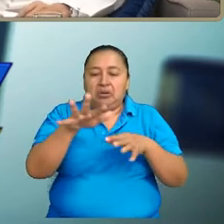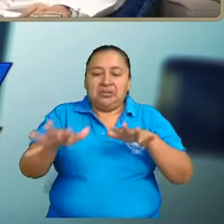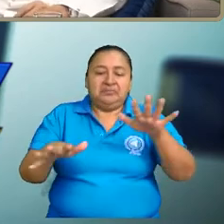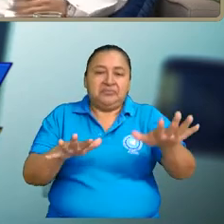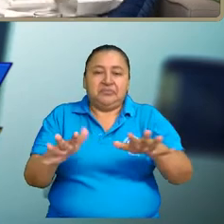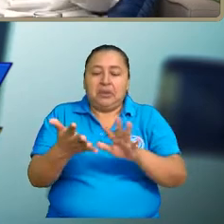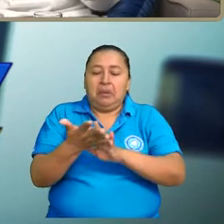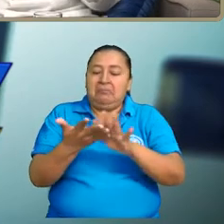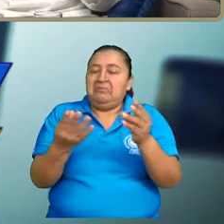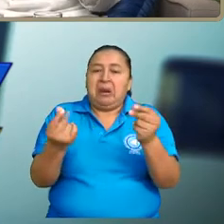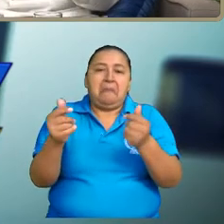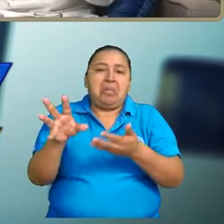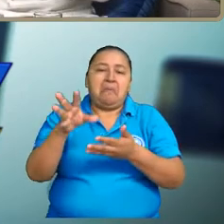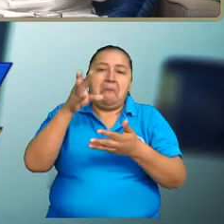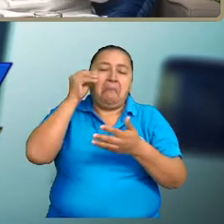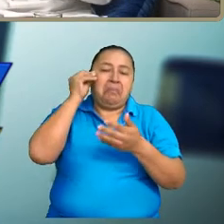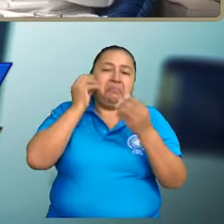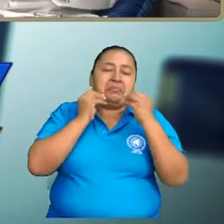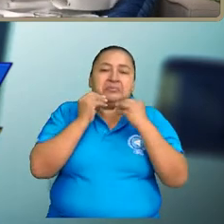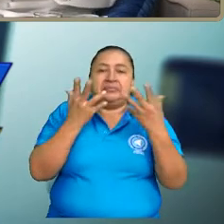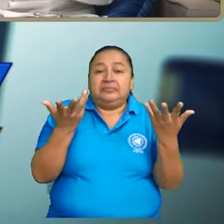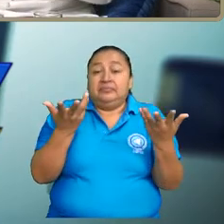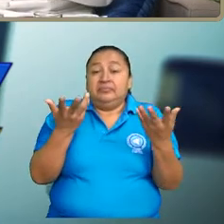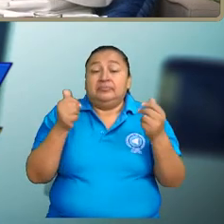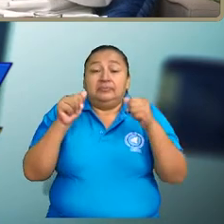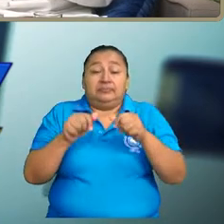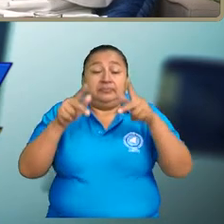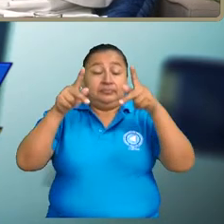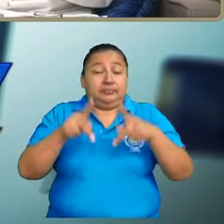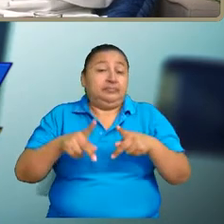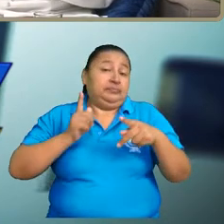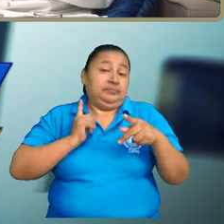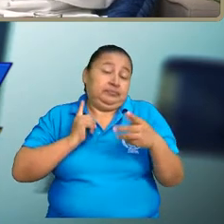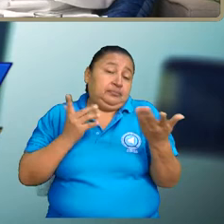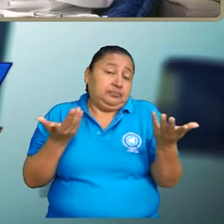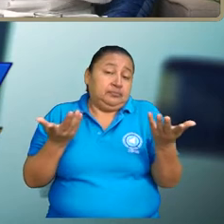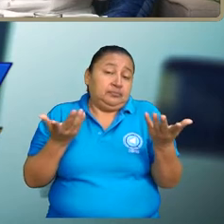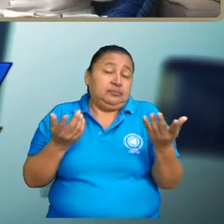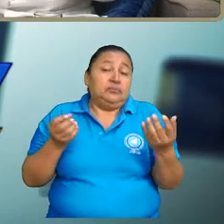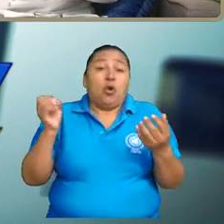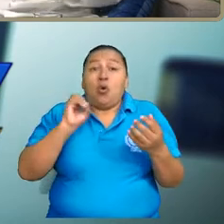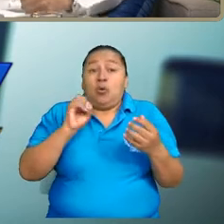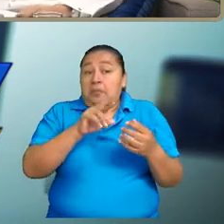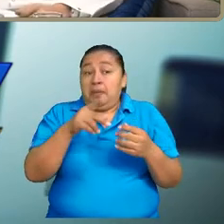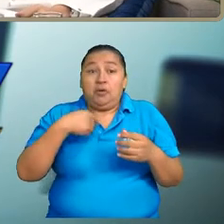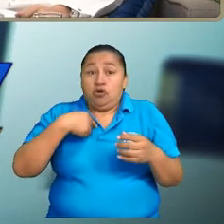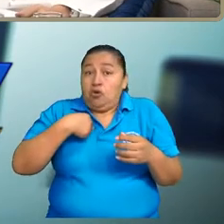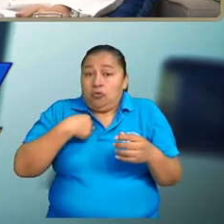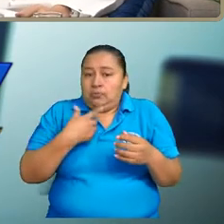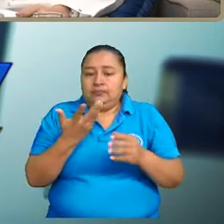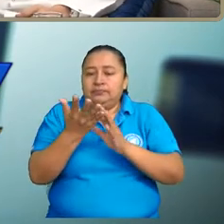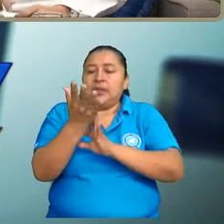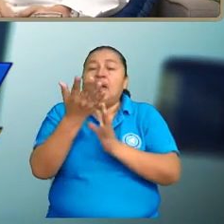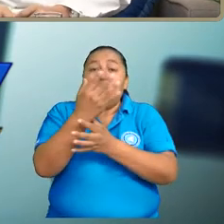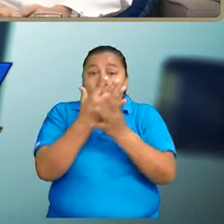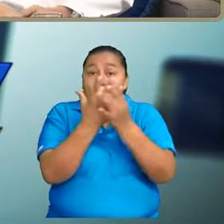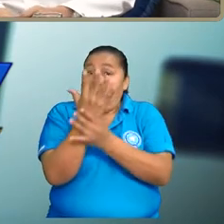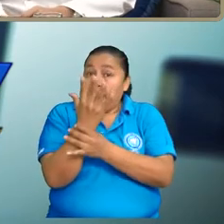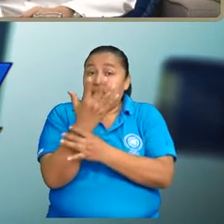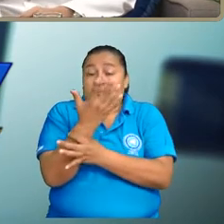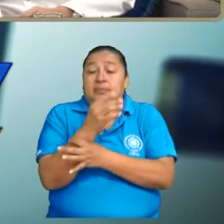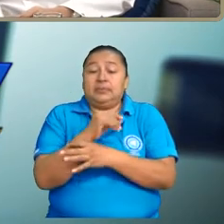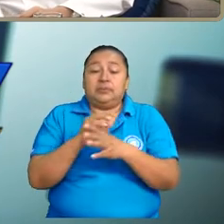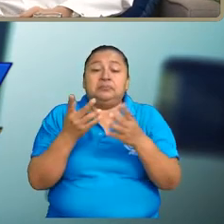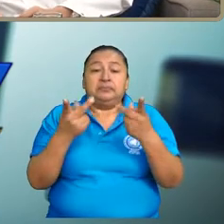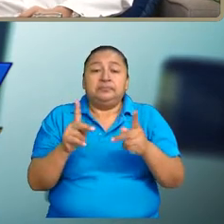con el guante, voy a contagiar a la persona, ¿verdad? O yo mismo me voy a contagiar transmitiendo